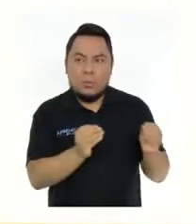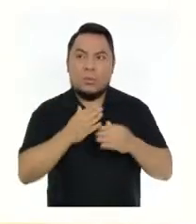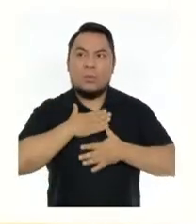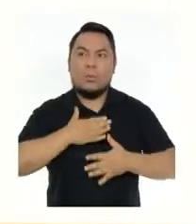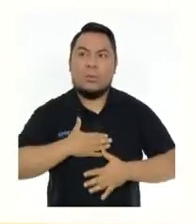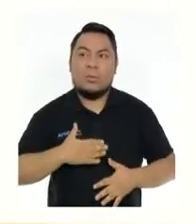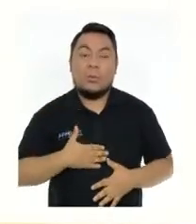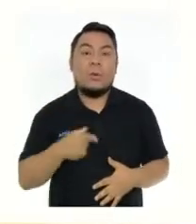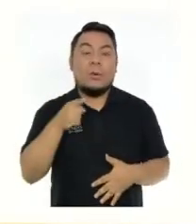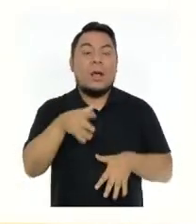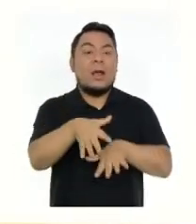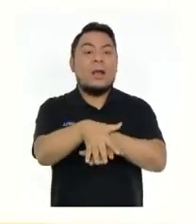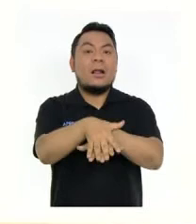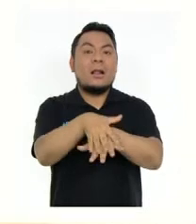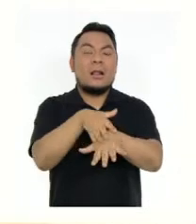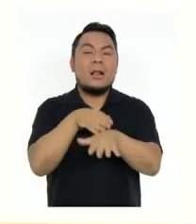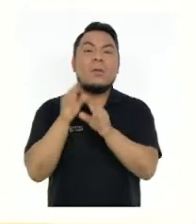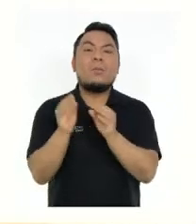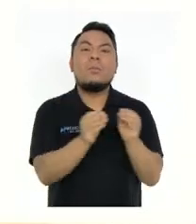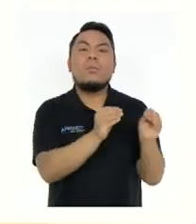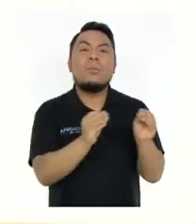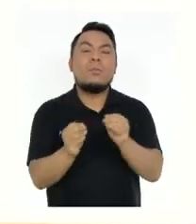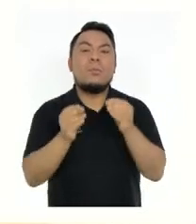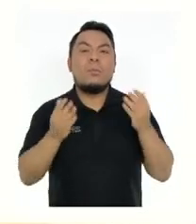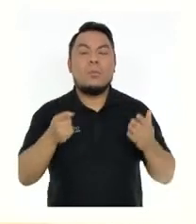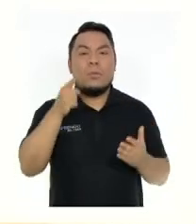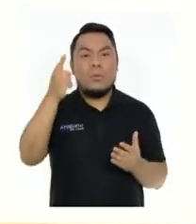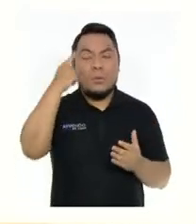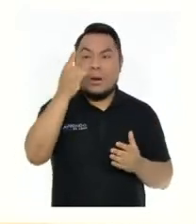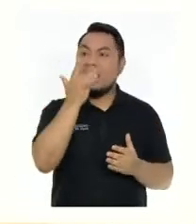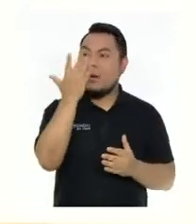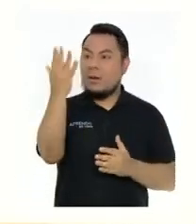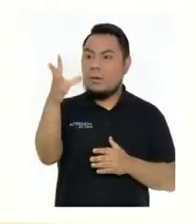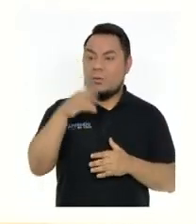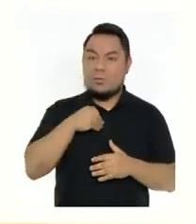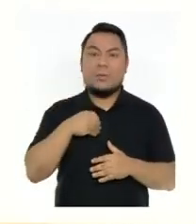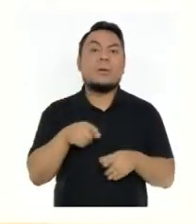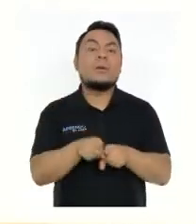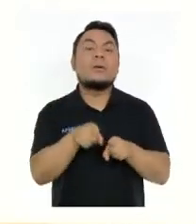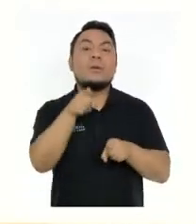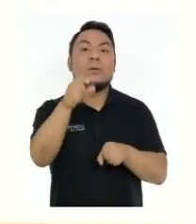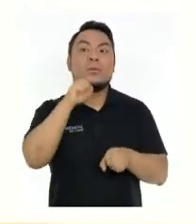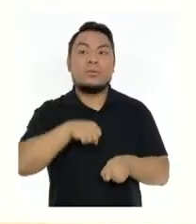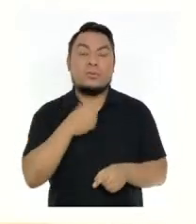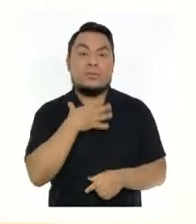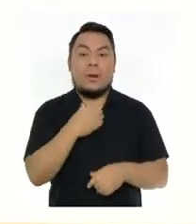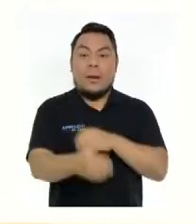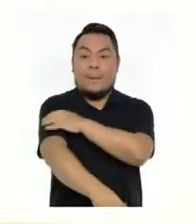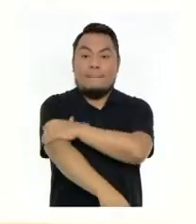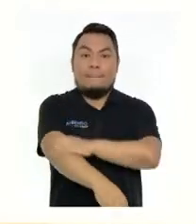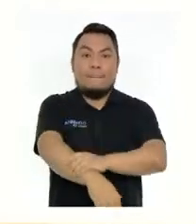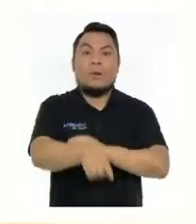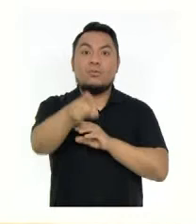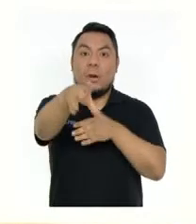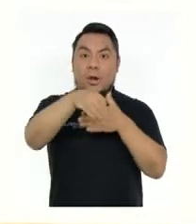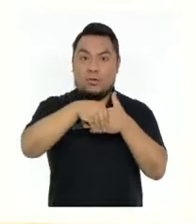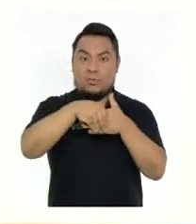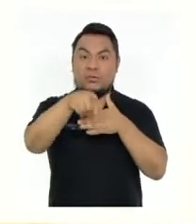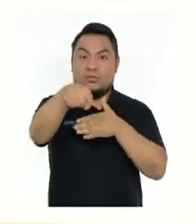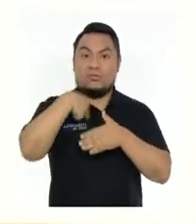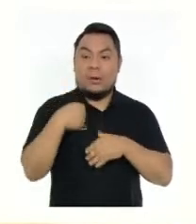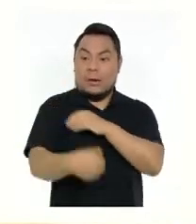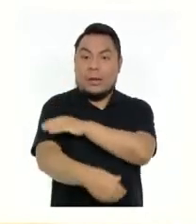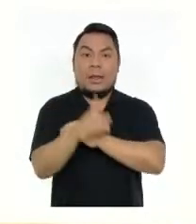cuerpo de manera lenta, siguiendo cada movimiento que yo haga como en un espejo. Por ejemplo, si yo levanto el brazo derecho, tú también lo haces y sigues